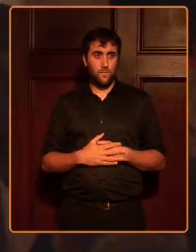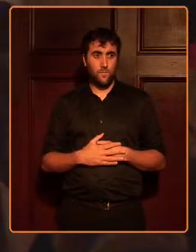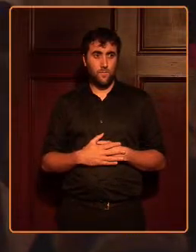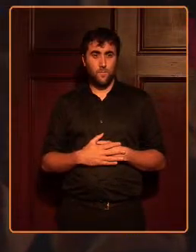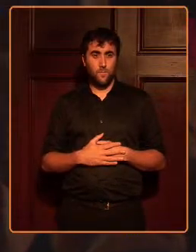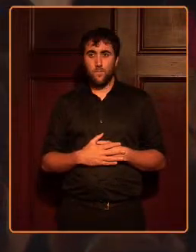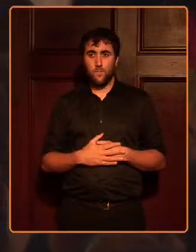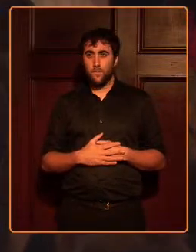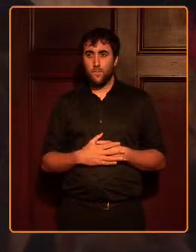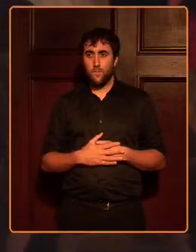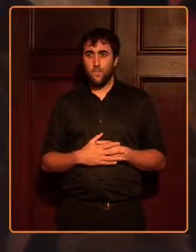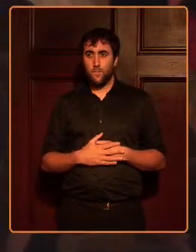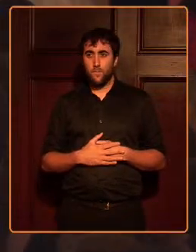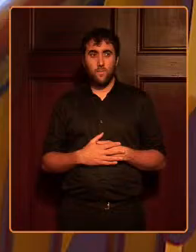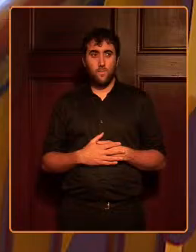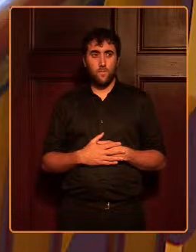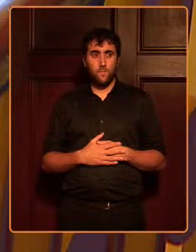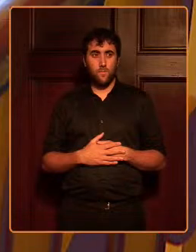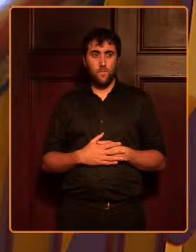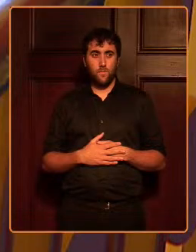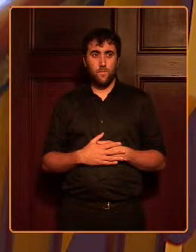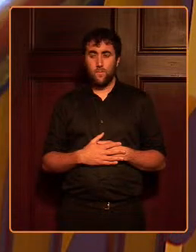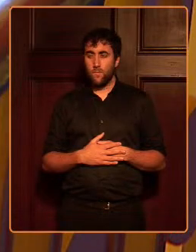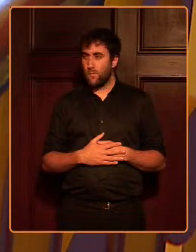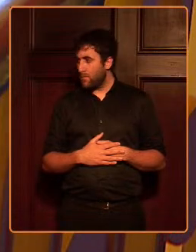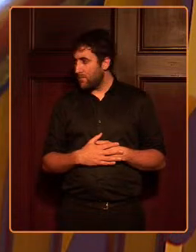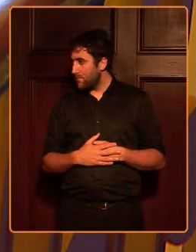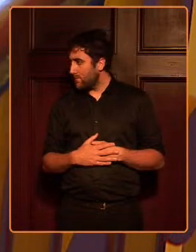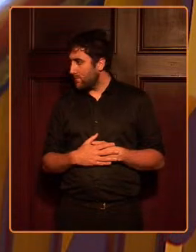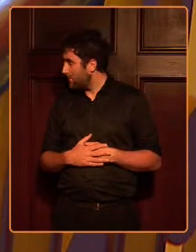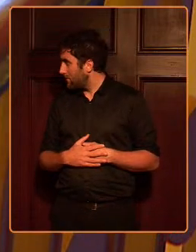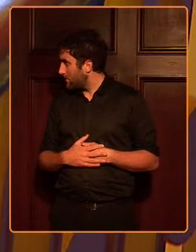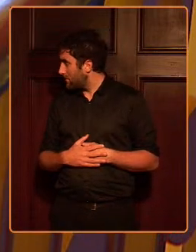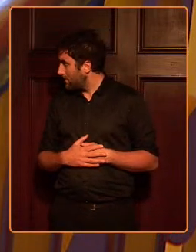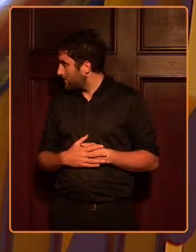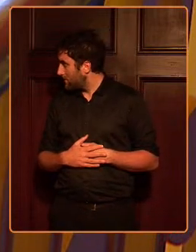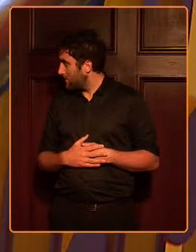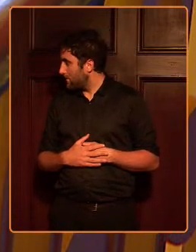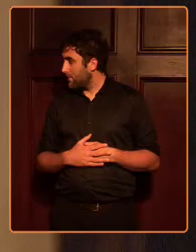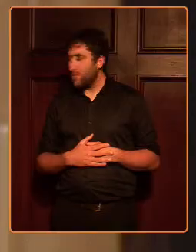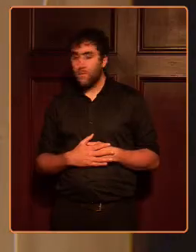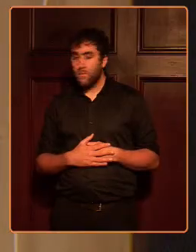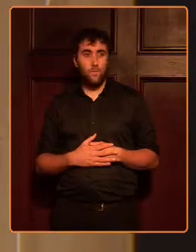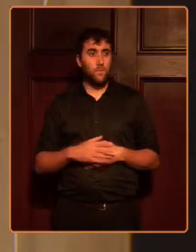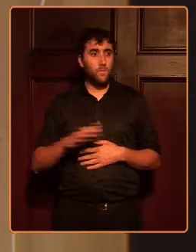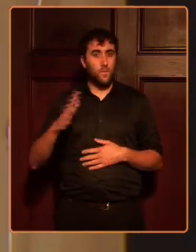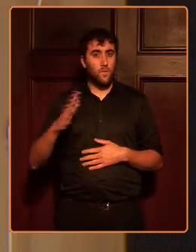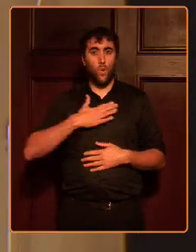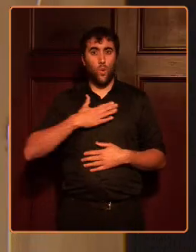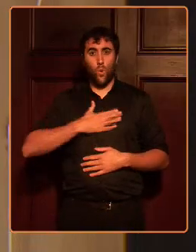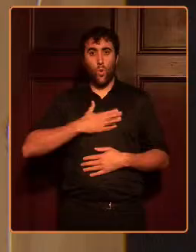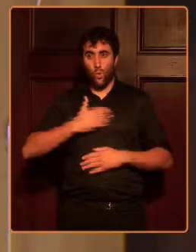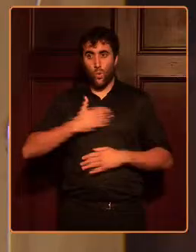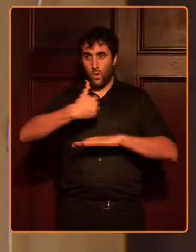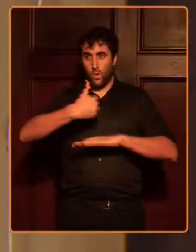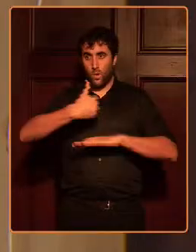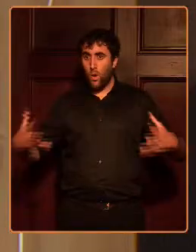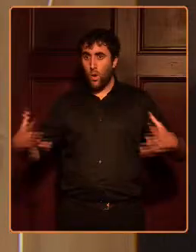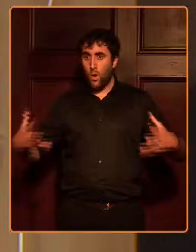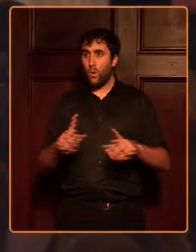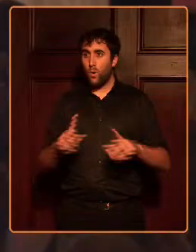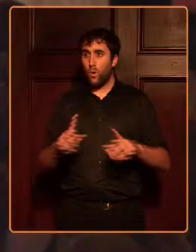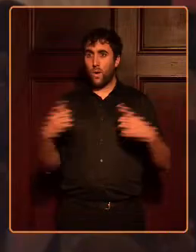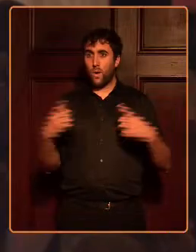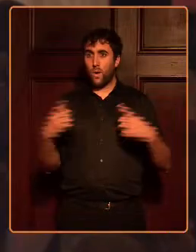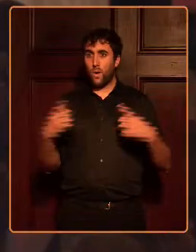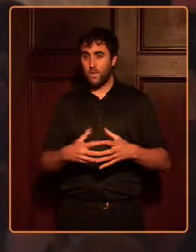Te damos acá el micrófono y yo me retiro, así te escucho. Muchas gracias. Un gusto enorme estar hoy aquí con todos